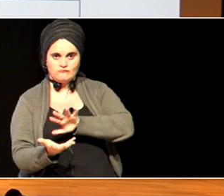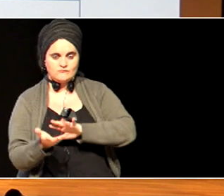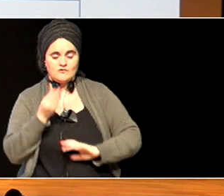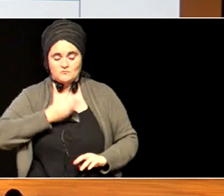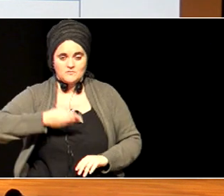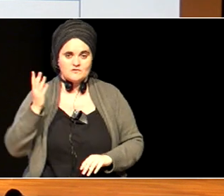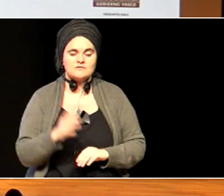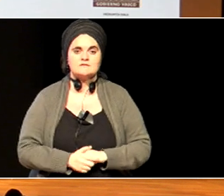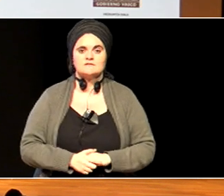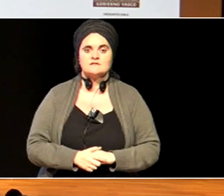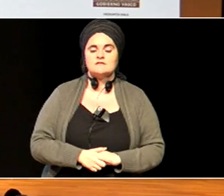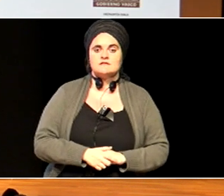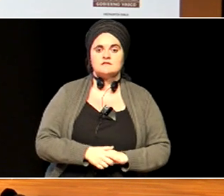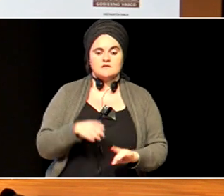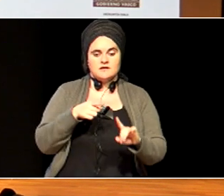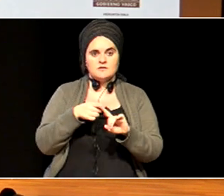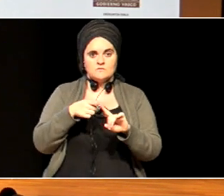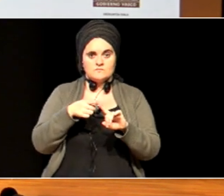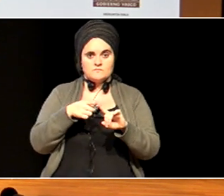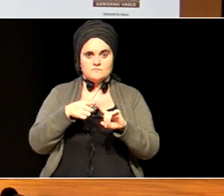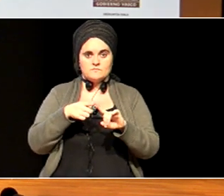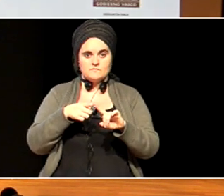elburu estrategikoi dagokiguna.